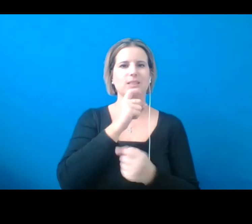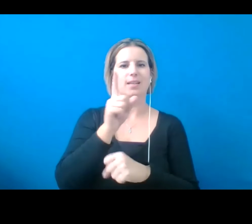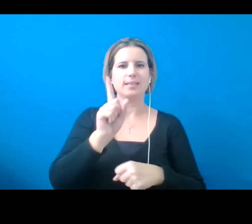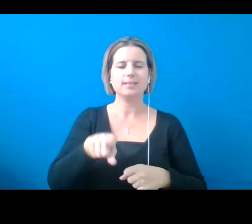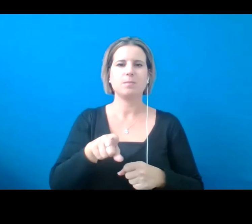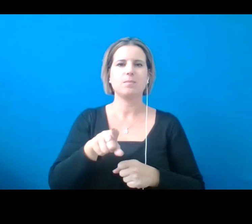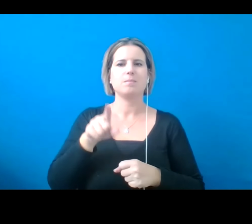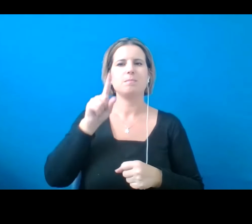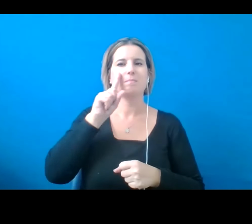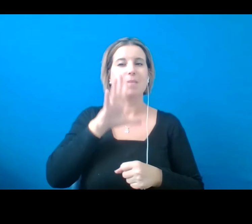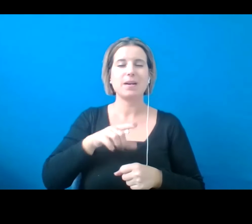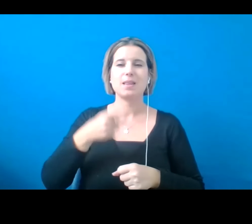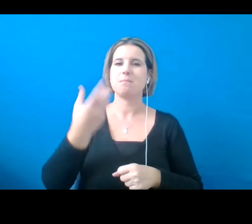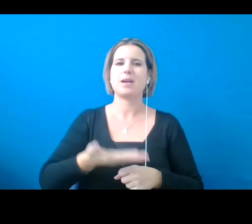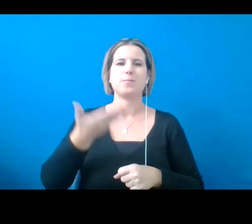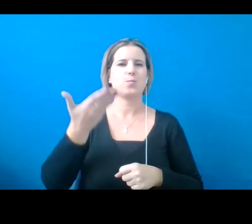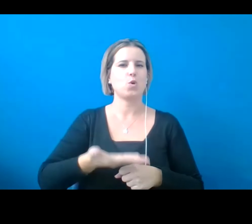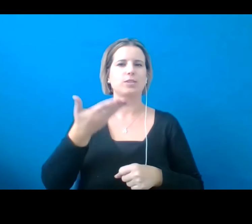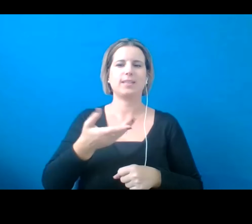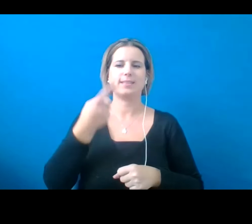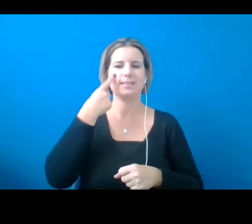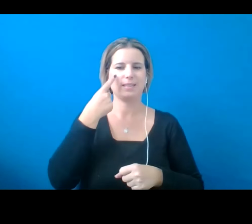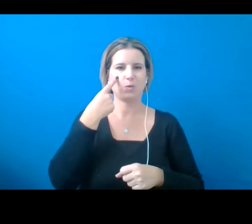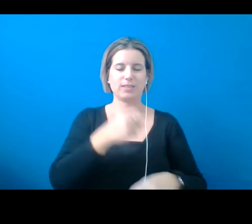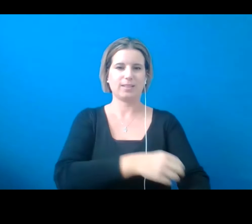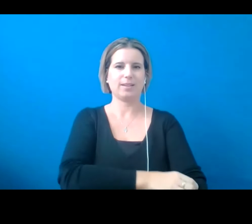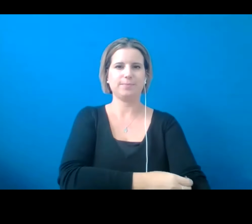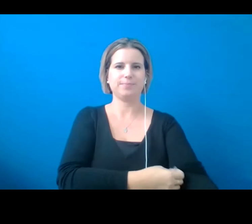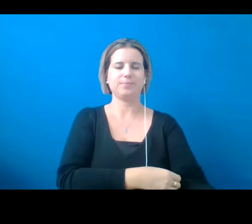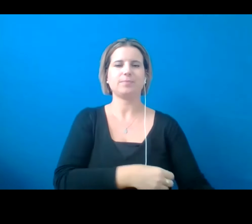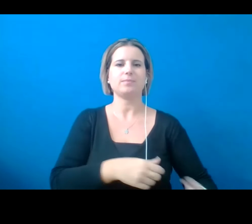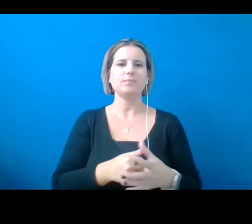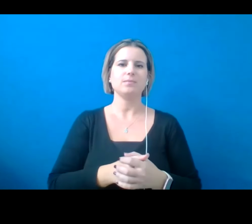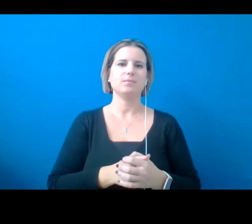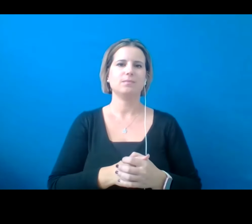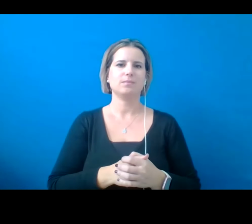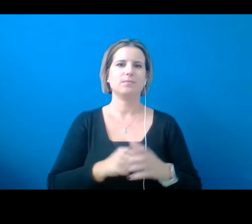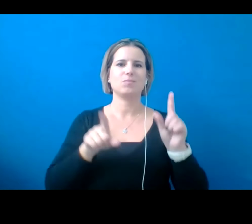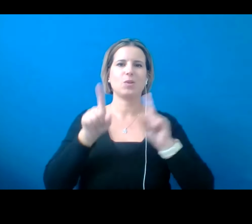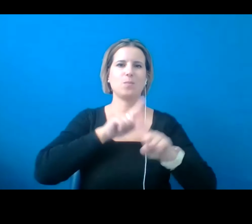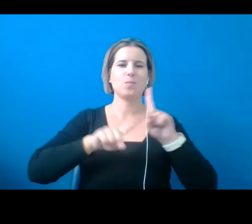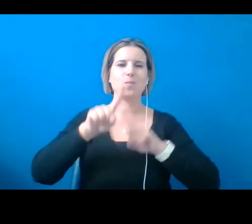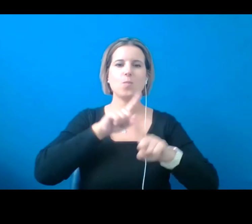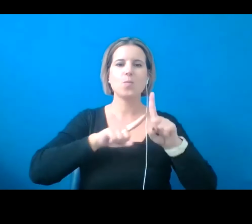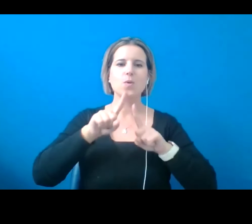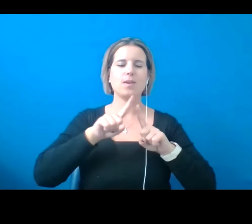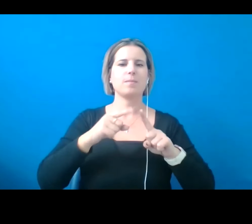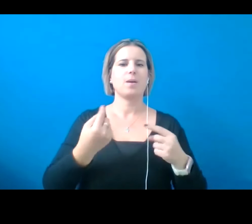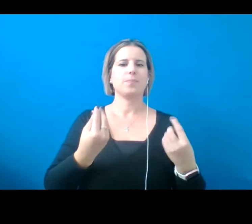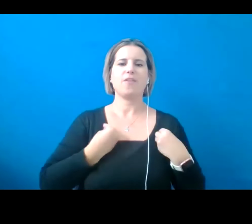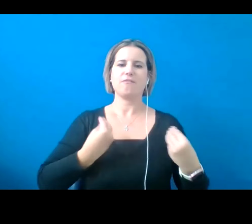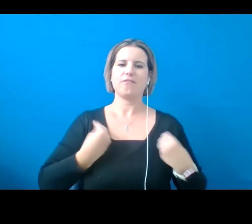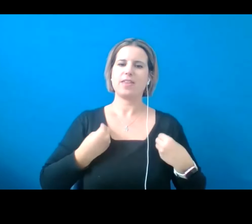parecen más importantes a tener en cuenta es el problema para tener unos hábitos de vida saludables